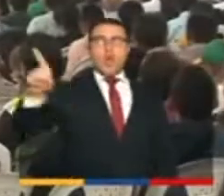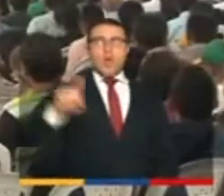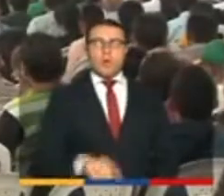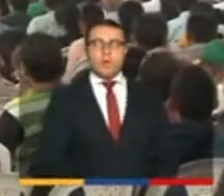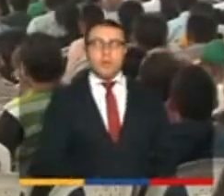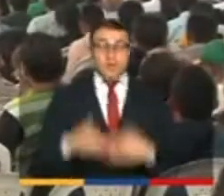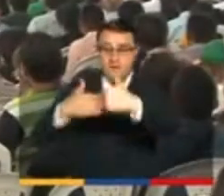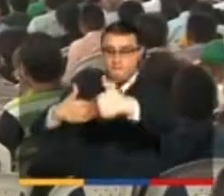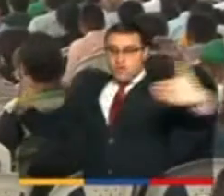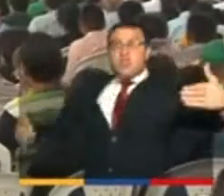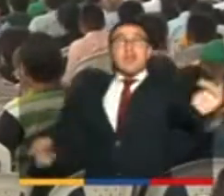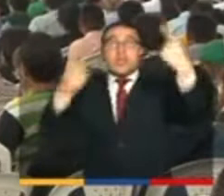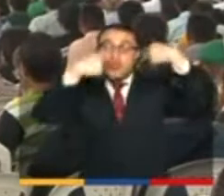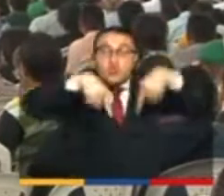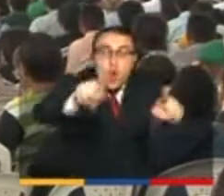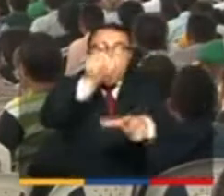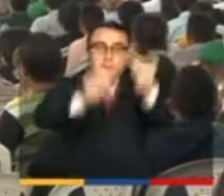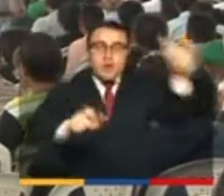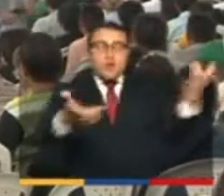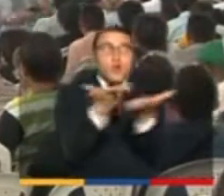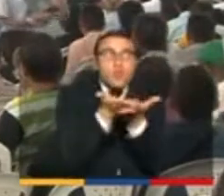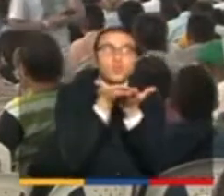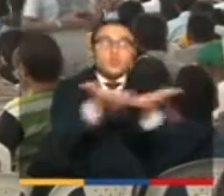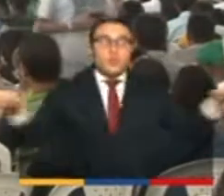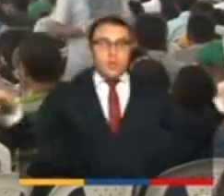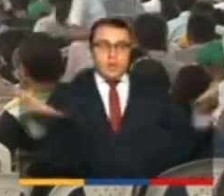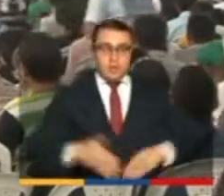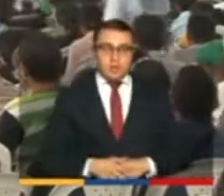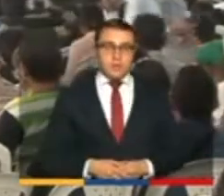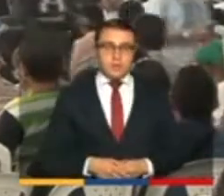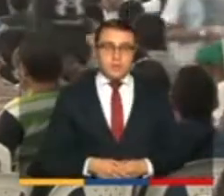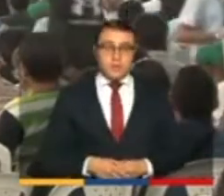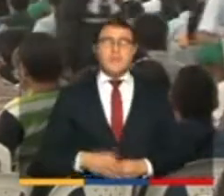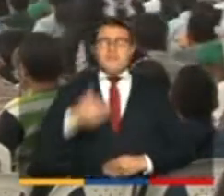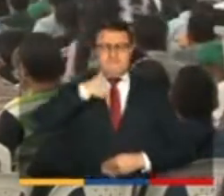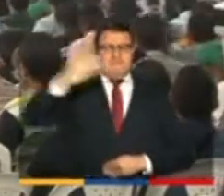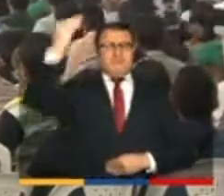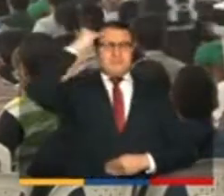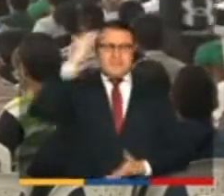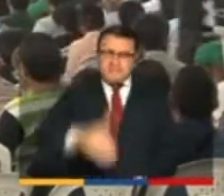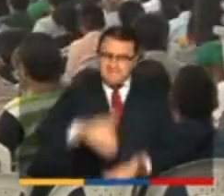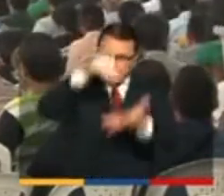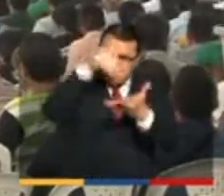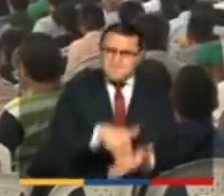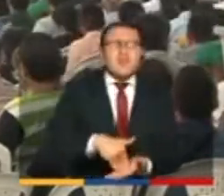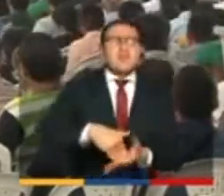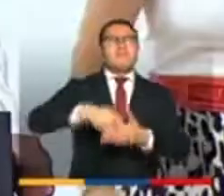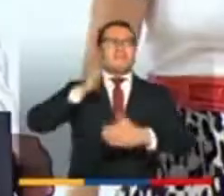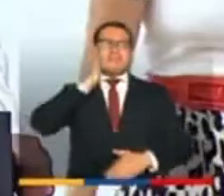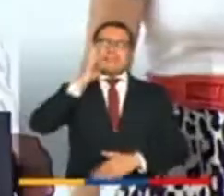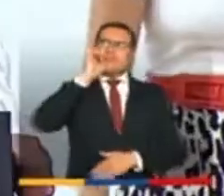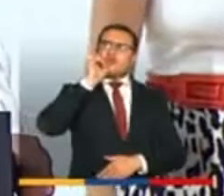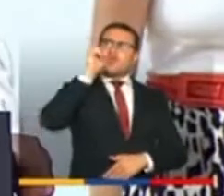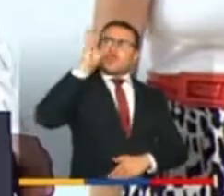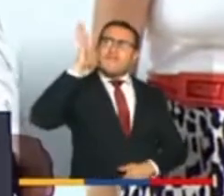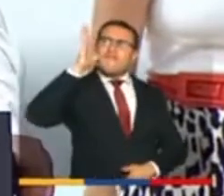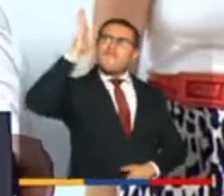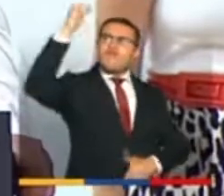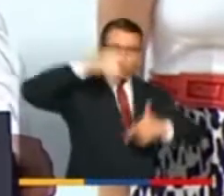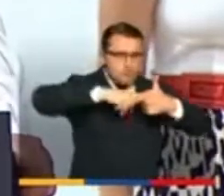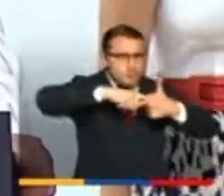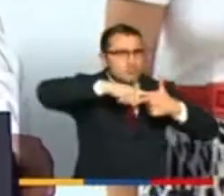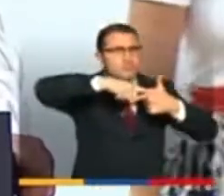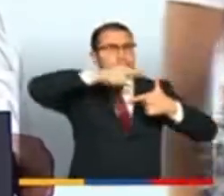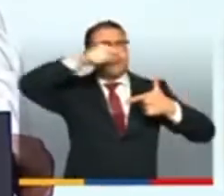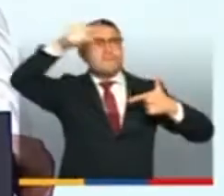convencido de que el norte de Santander tiene una perspectiva productiva en sus